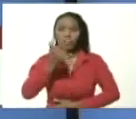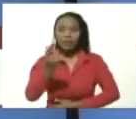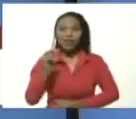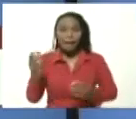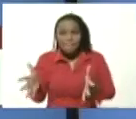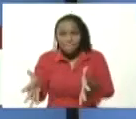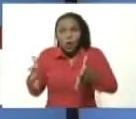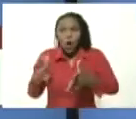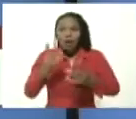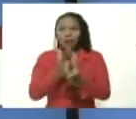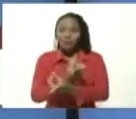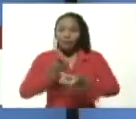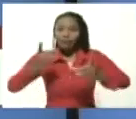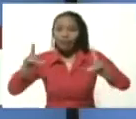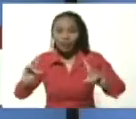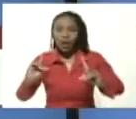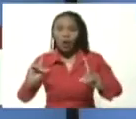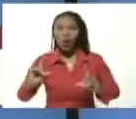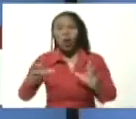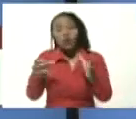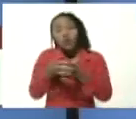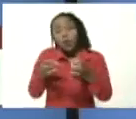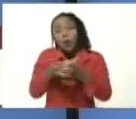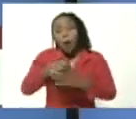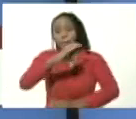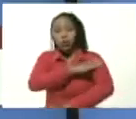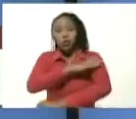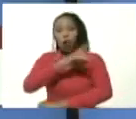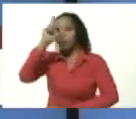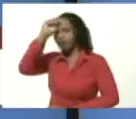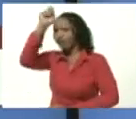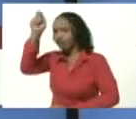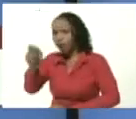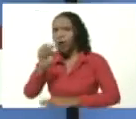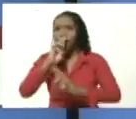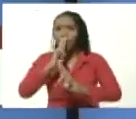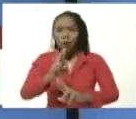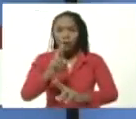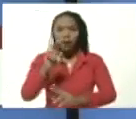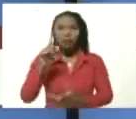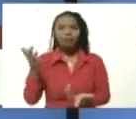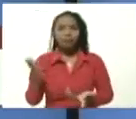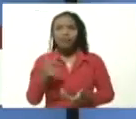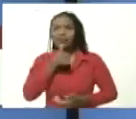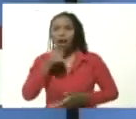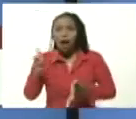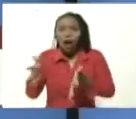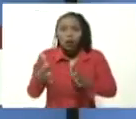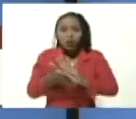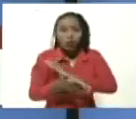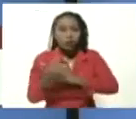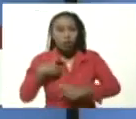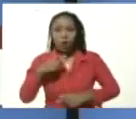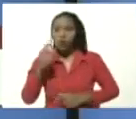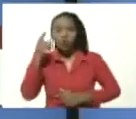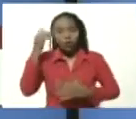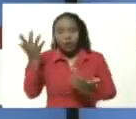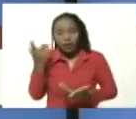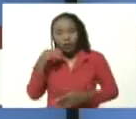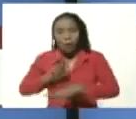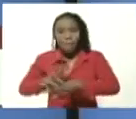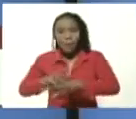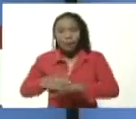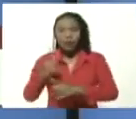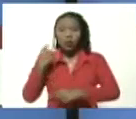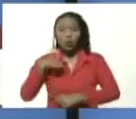la democracia, los partidos de la oposición reconocen los resultados. No estoy seguro que eso ocurra, repito, más tengo